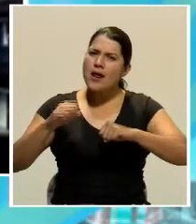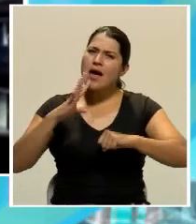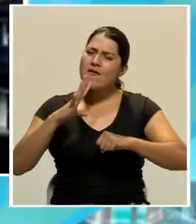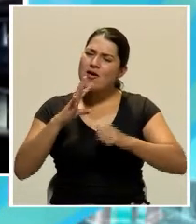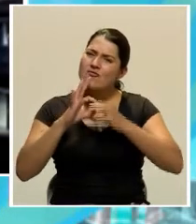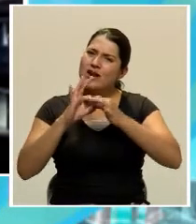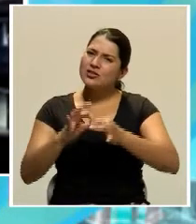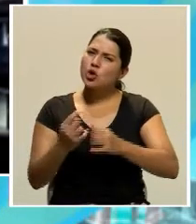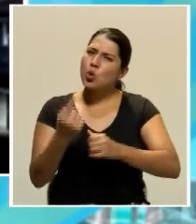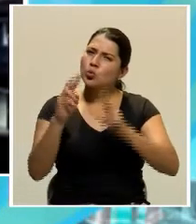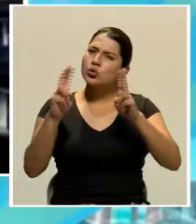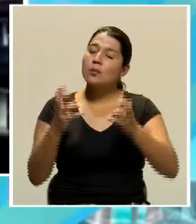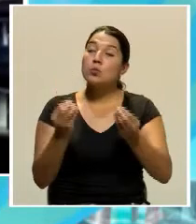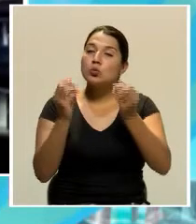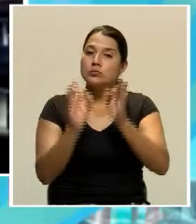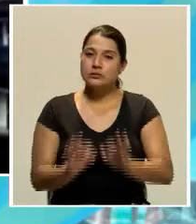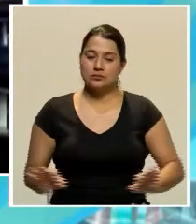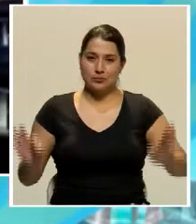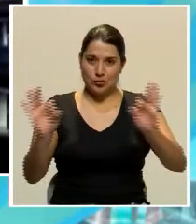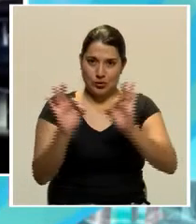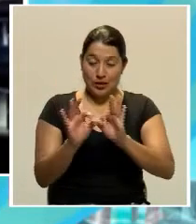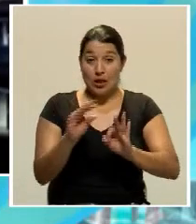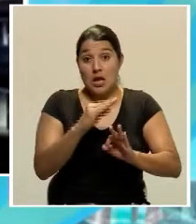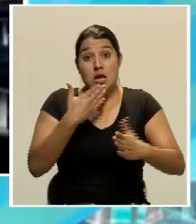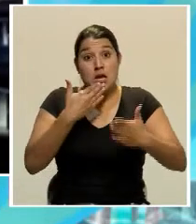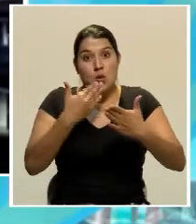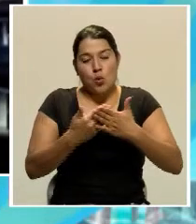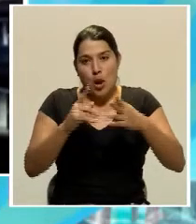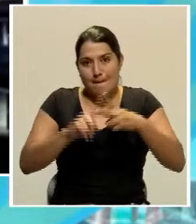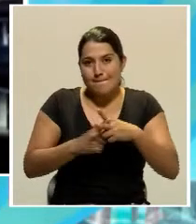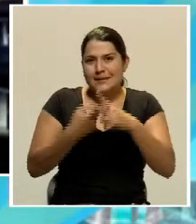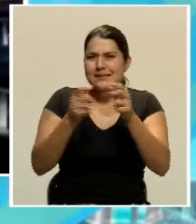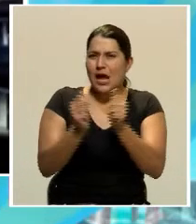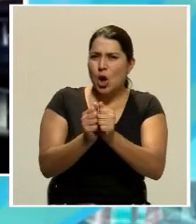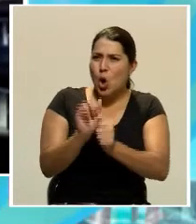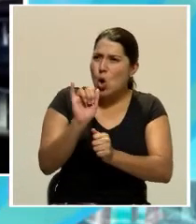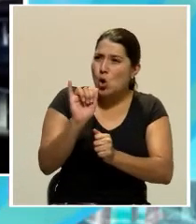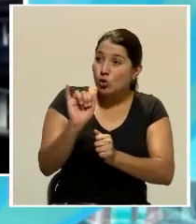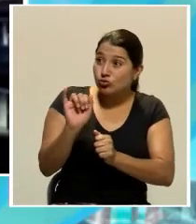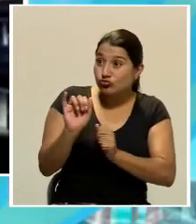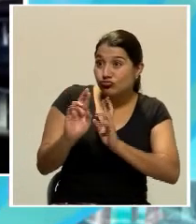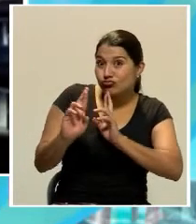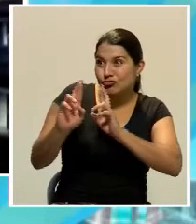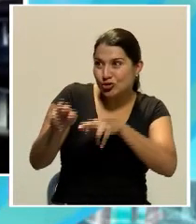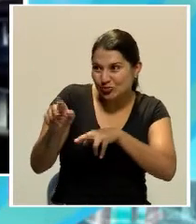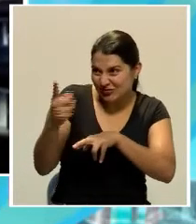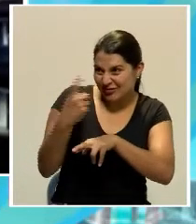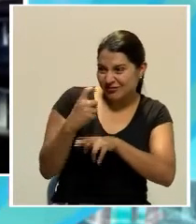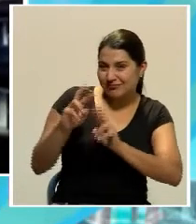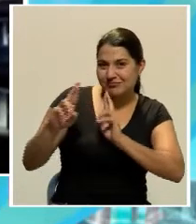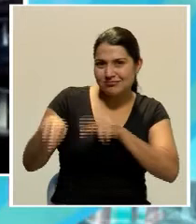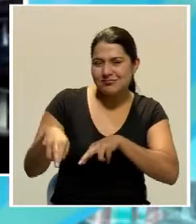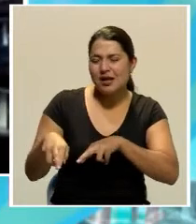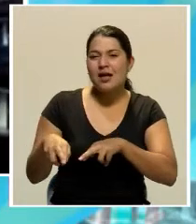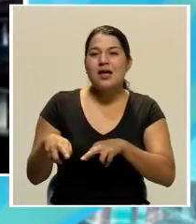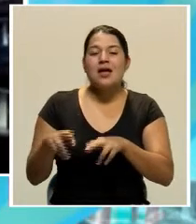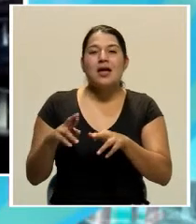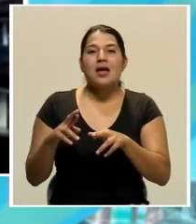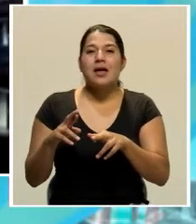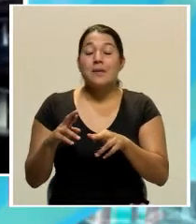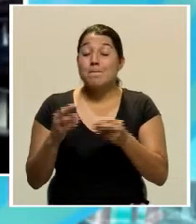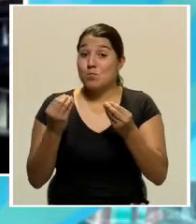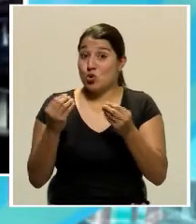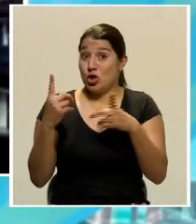tema tan importante. Y bueno, arrancar con esa respuesta, pues es de